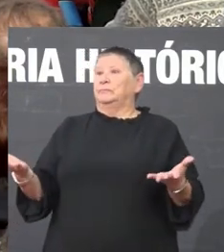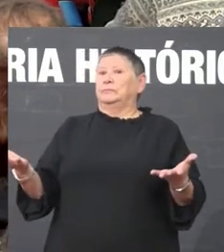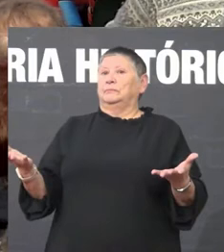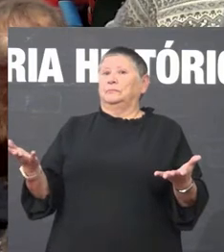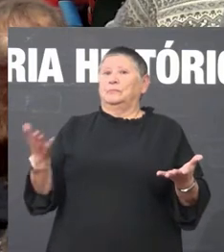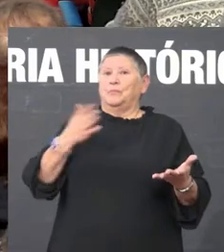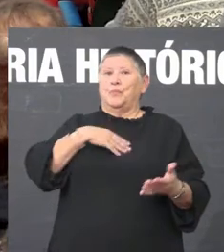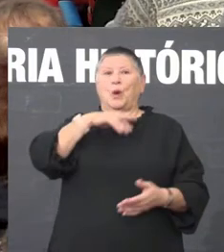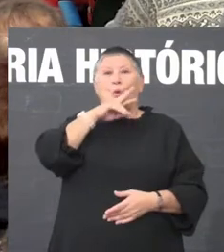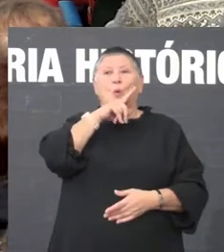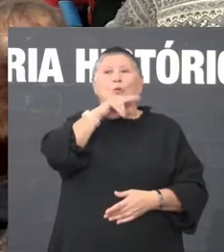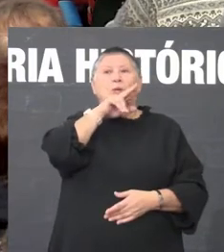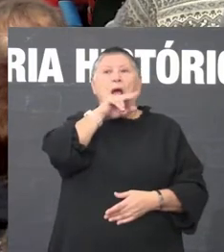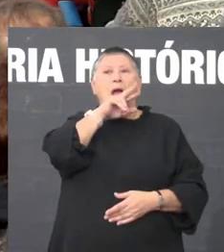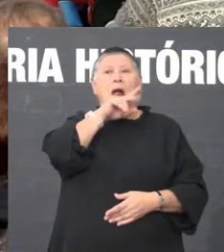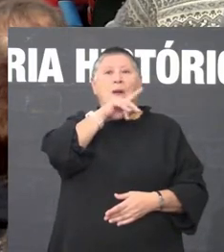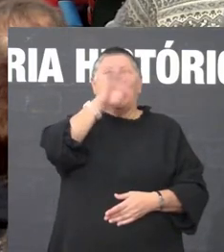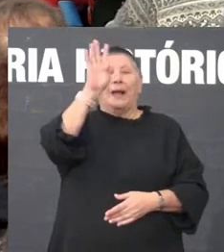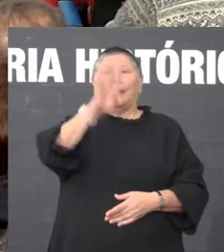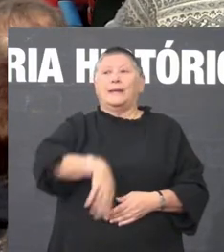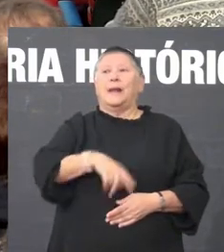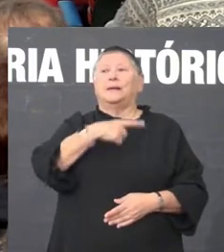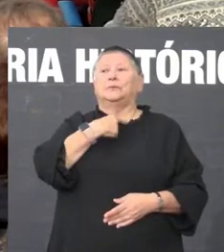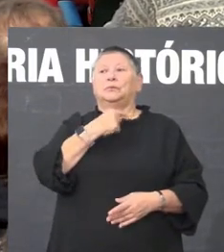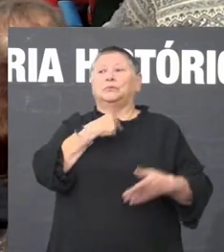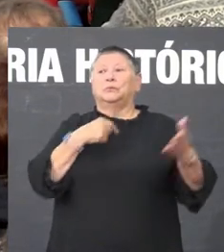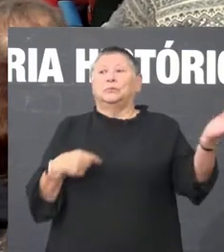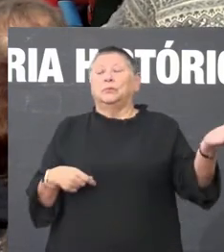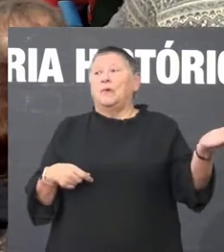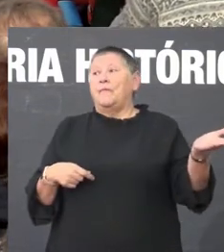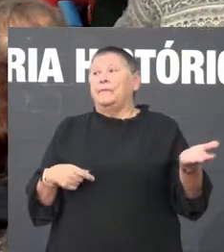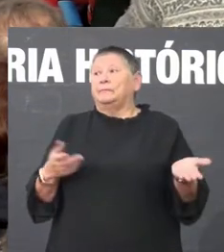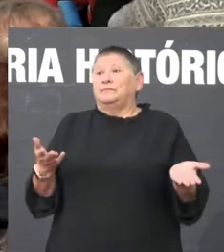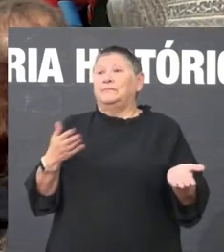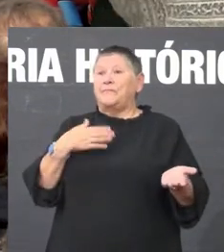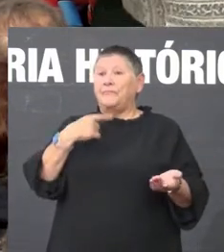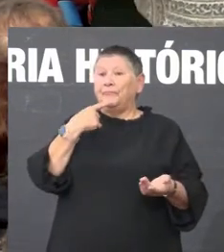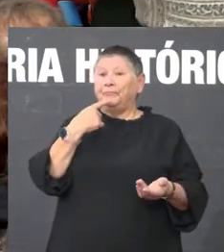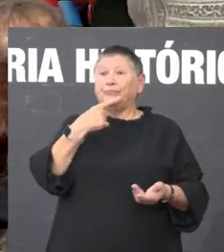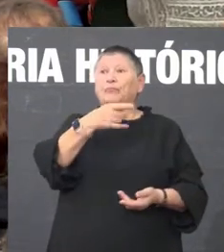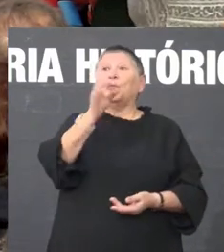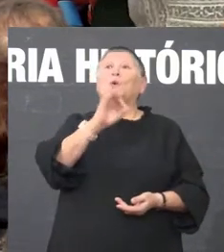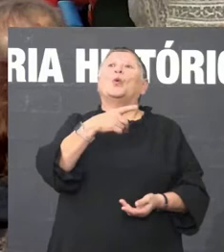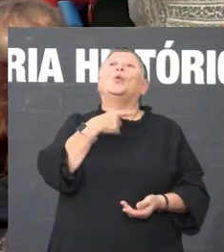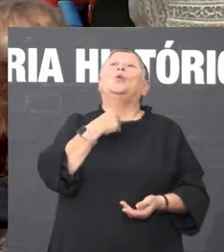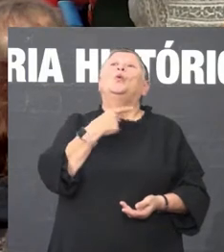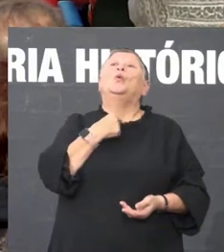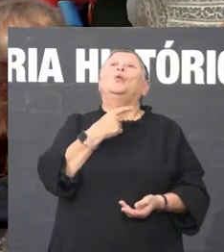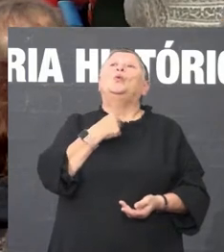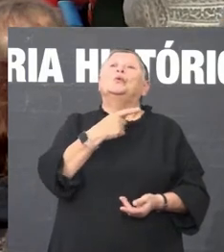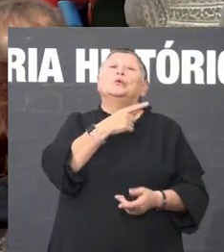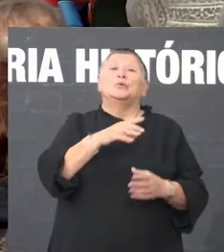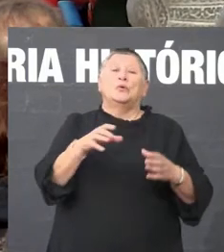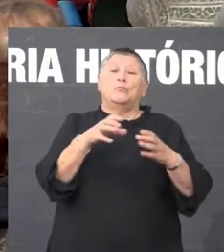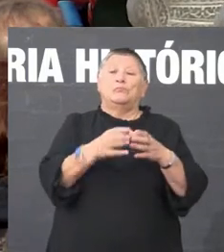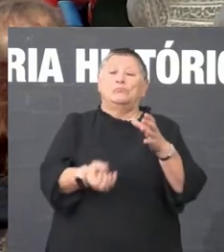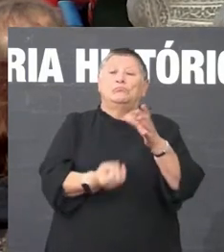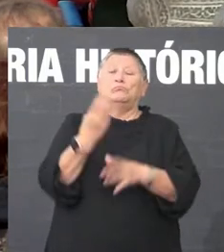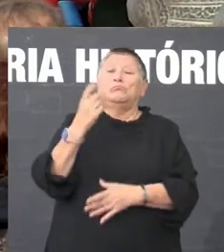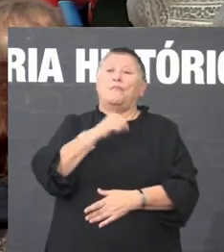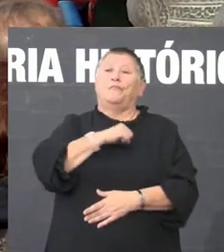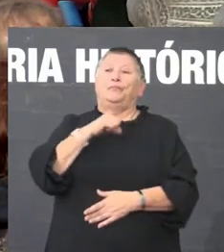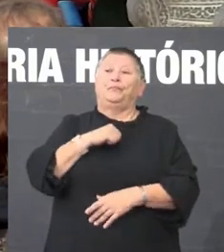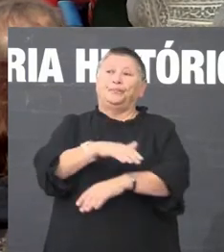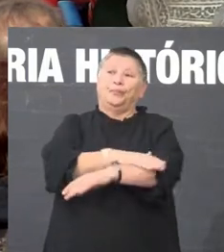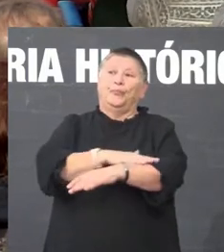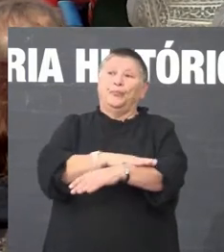en catalán. Y bueno, en el fondo estaba diciendo eso Carlin, ¿no? O les gustará que, oye, que tenga un autogobierno decente y